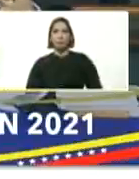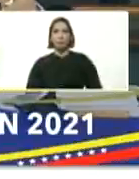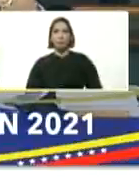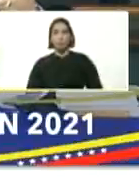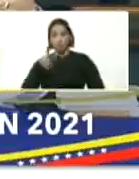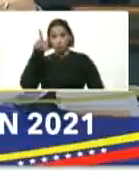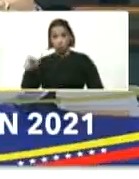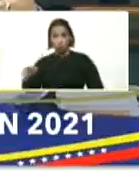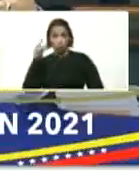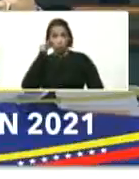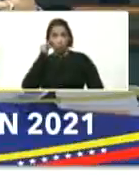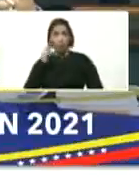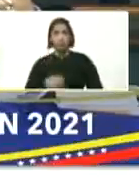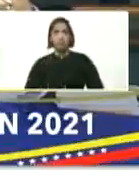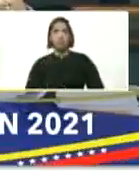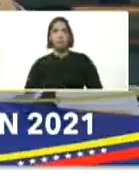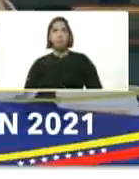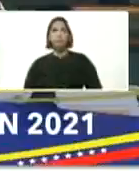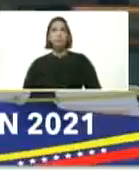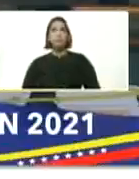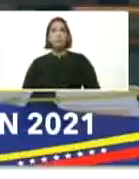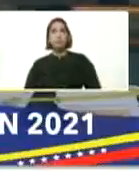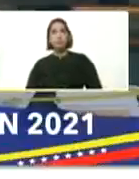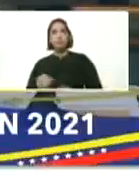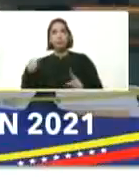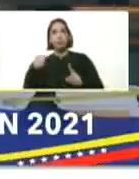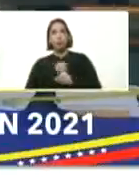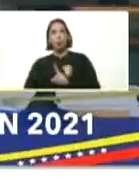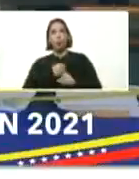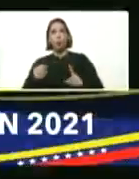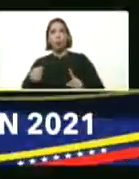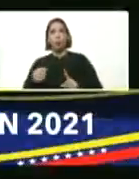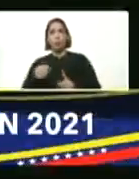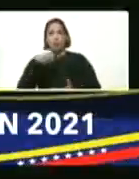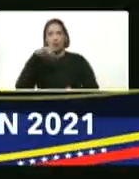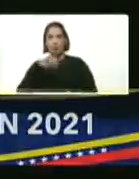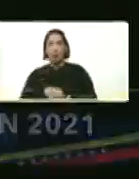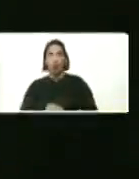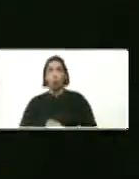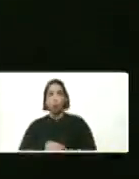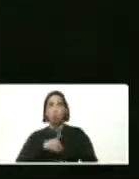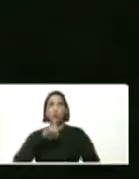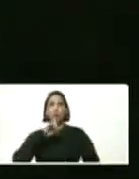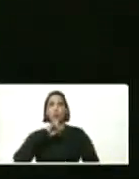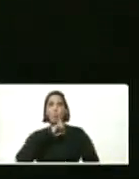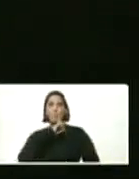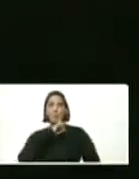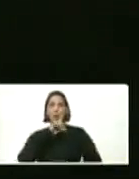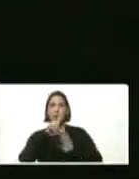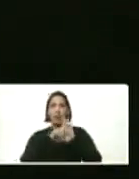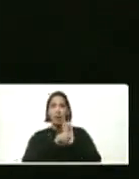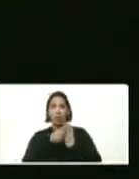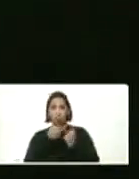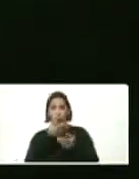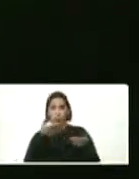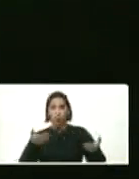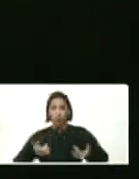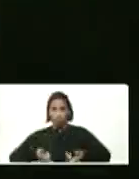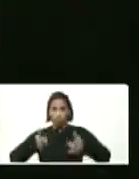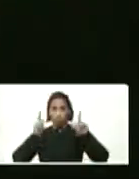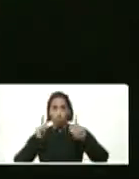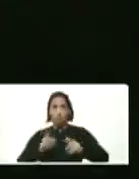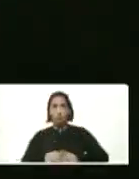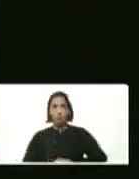Aranza, el Lafer, golpes de Estado en nombre de la ley. Bueno, si ustedes me autorizan,